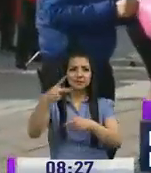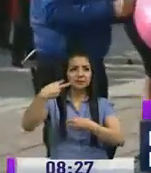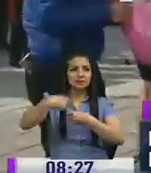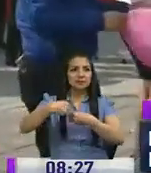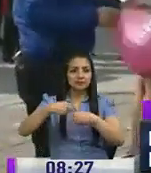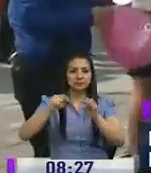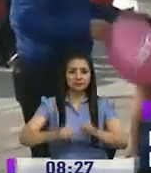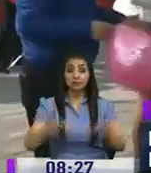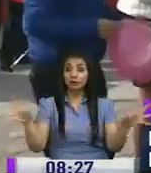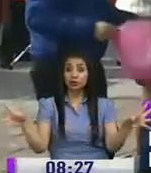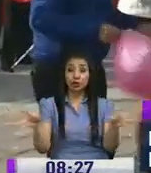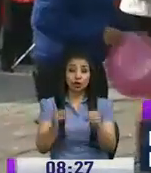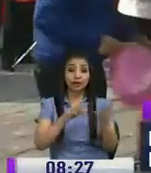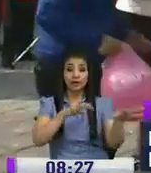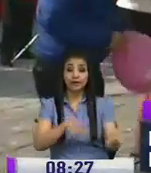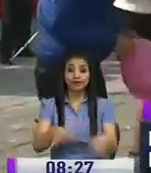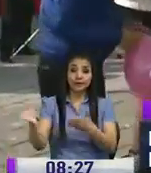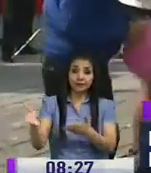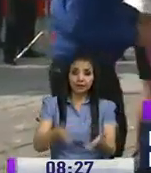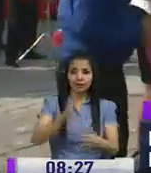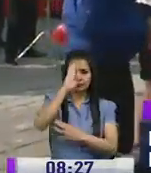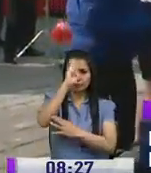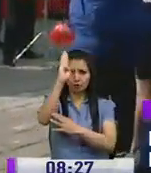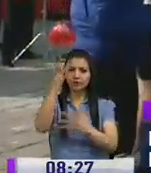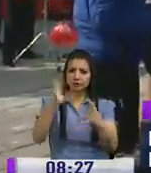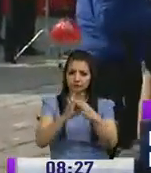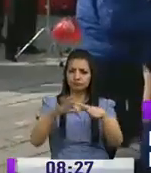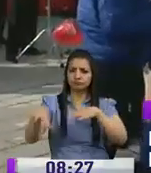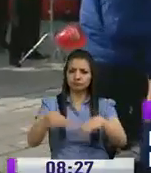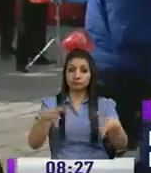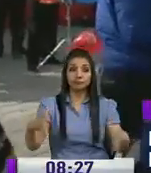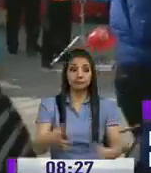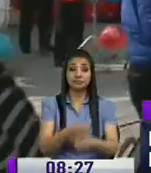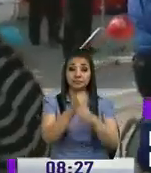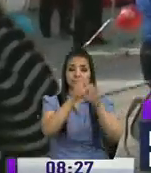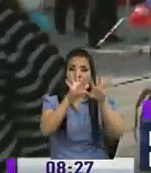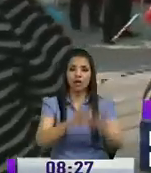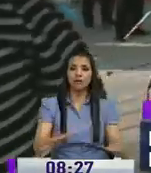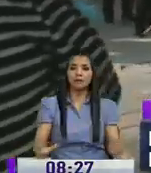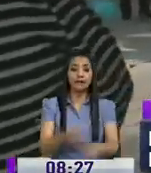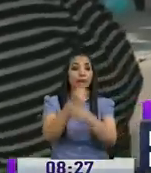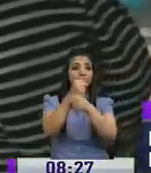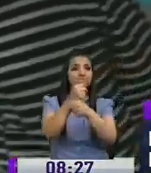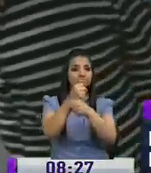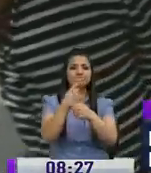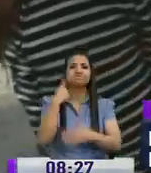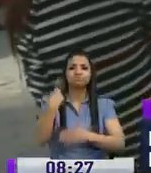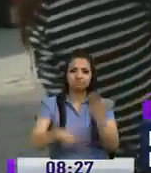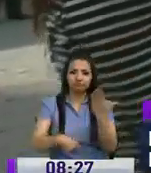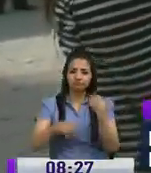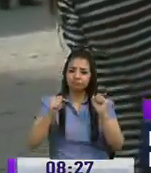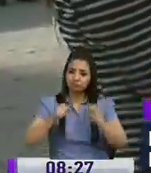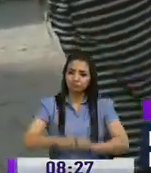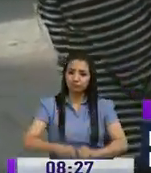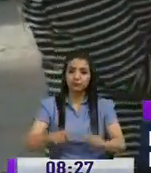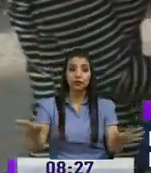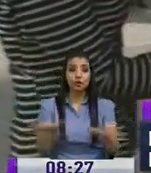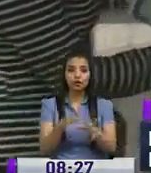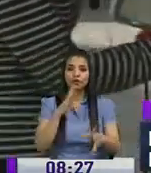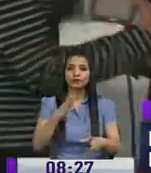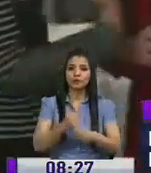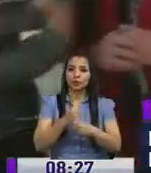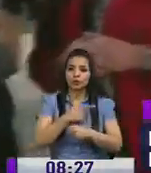los eventos han sido coordinados con la Policía Nacional, con la Secretaría de Seguridad, justamente para precautelar la integridad de todos los